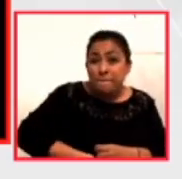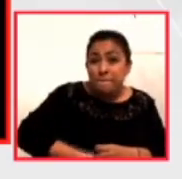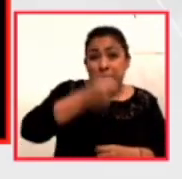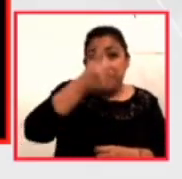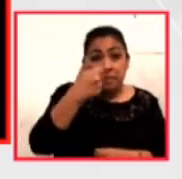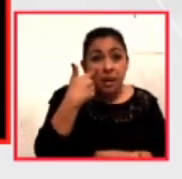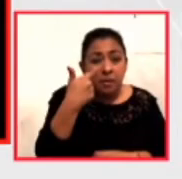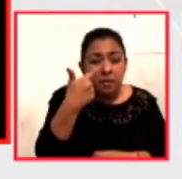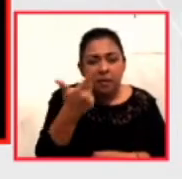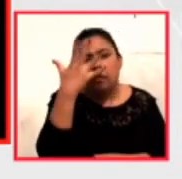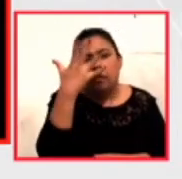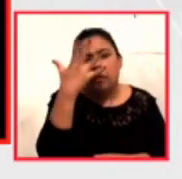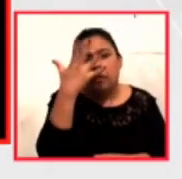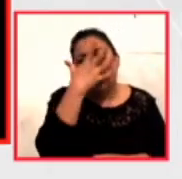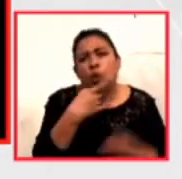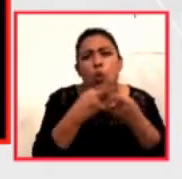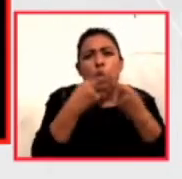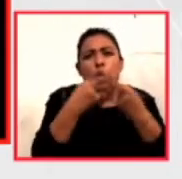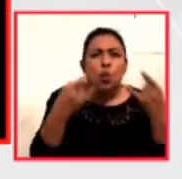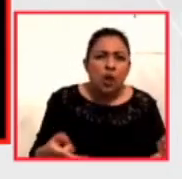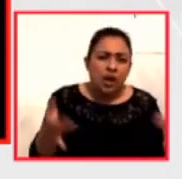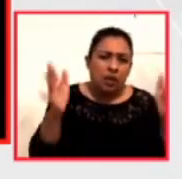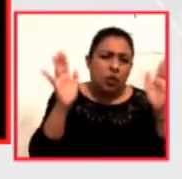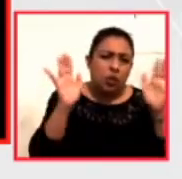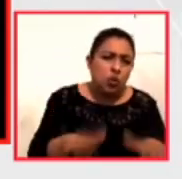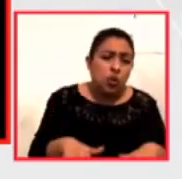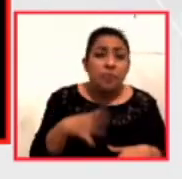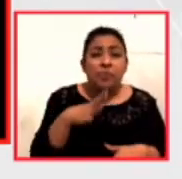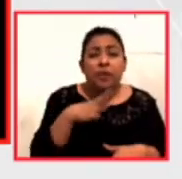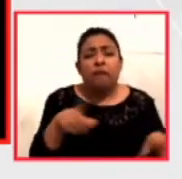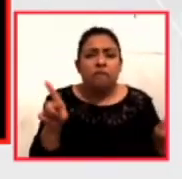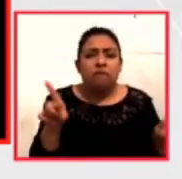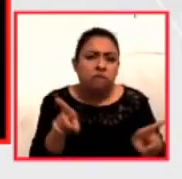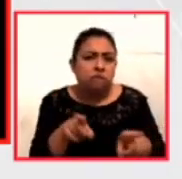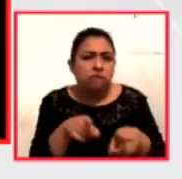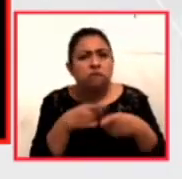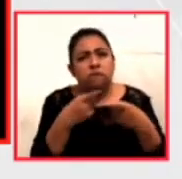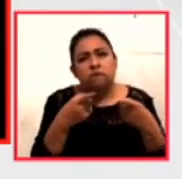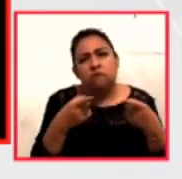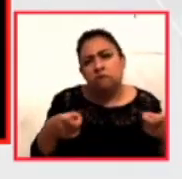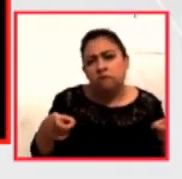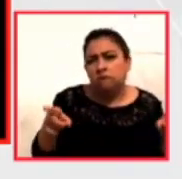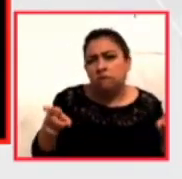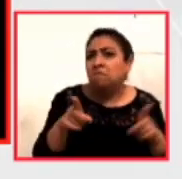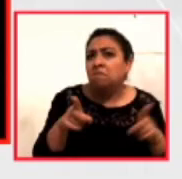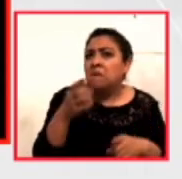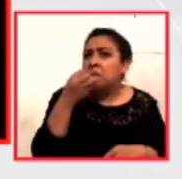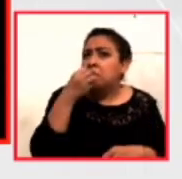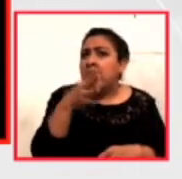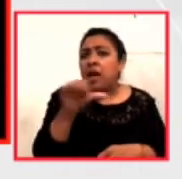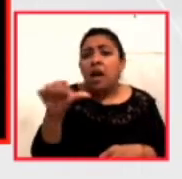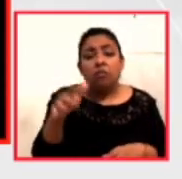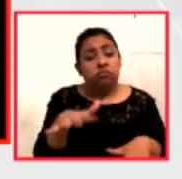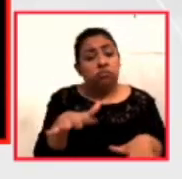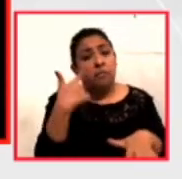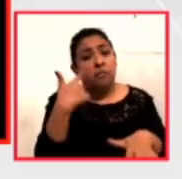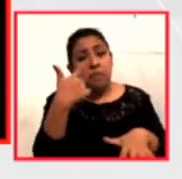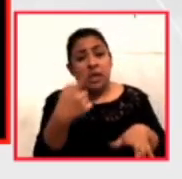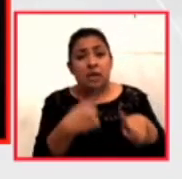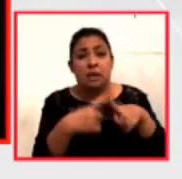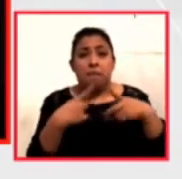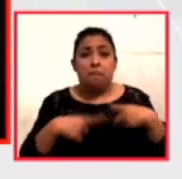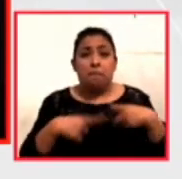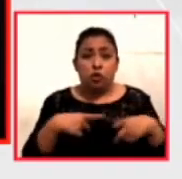este entrañable cuento de hadas, donde la riqueza melódica ofrece un terreno fértil para el lucimiento de los intérpretes y